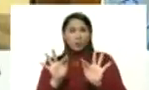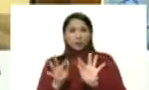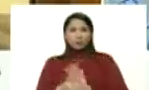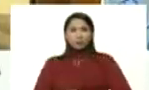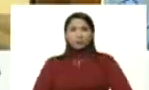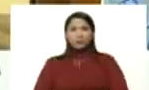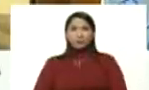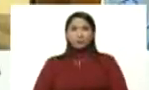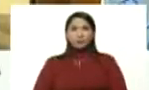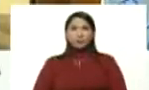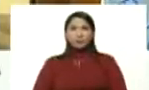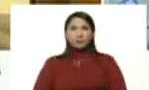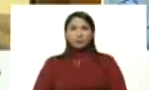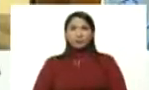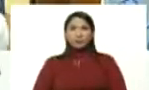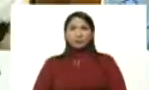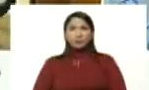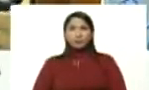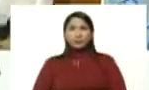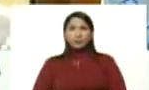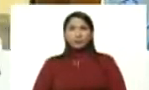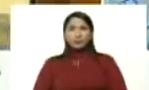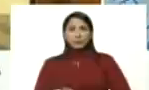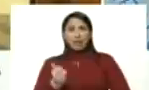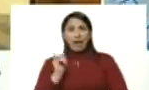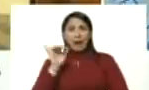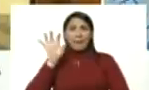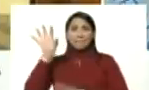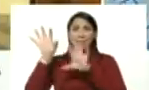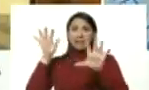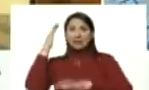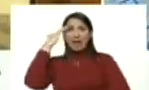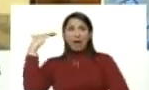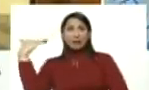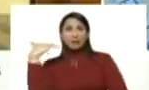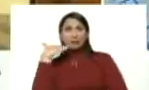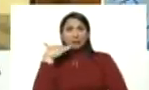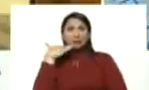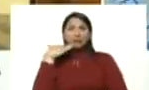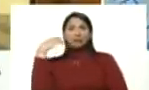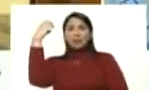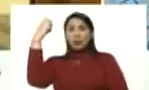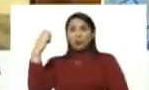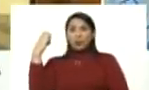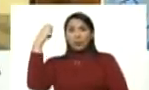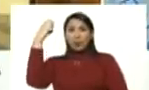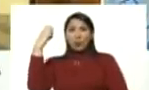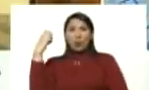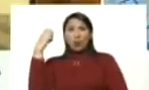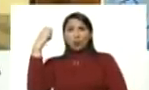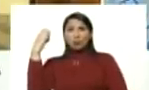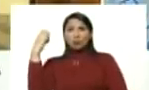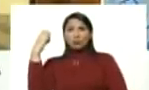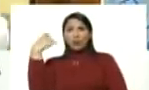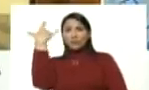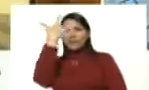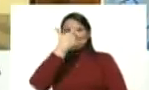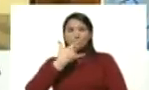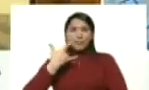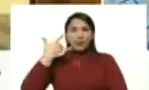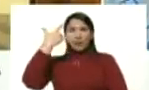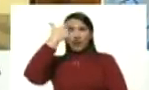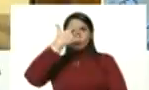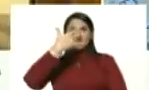por supuesto, está países asiáticos, europeos, africanos y de aquí